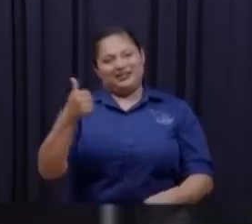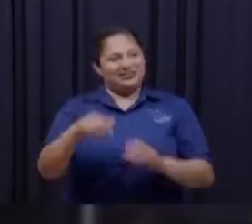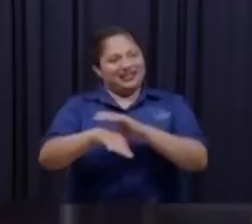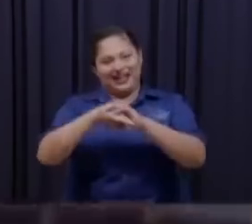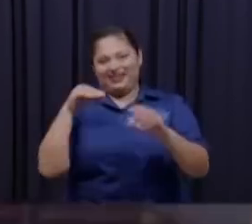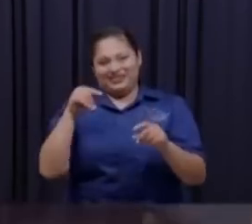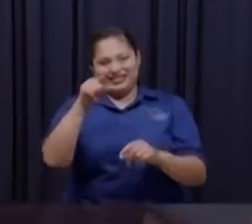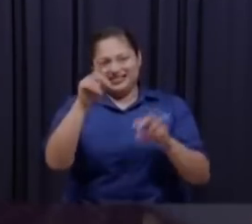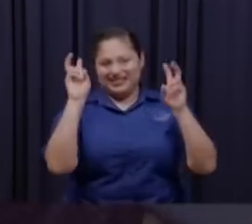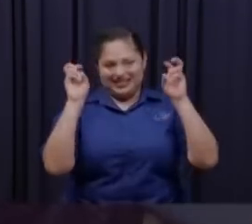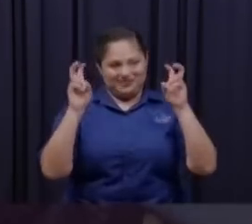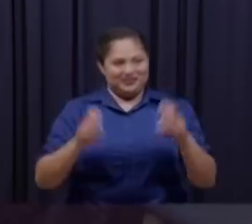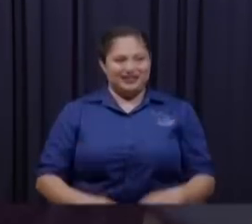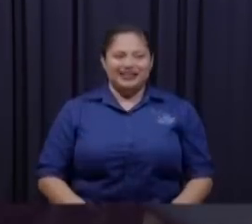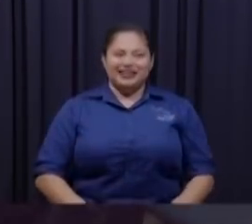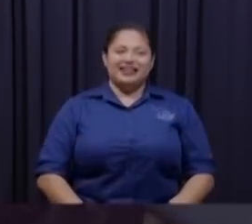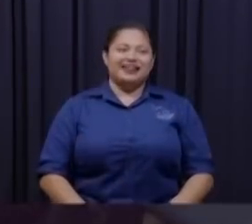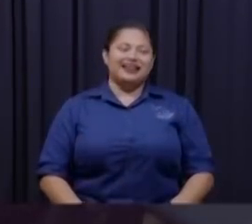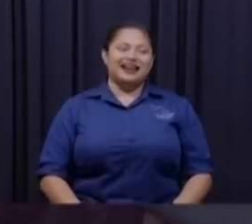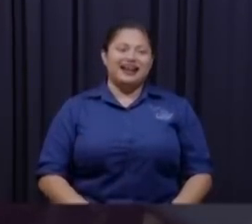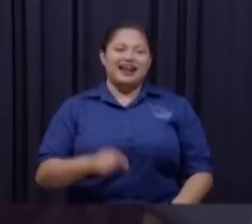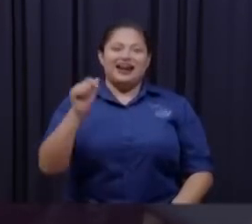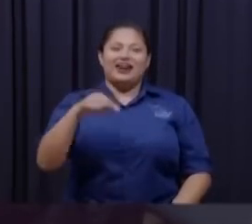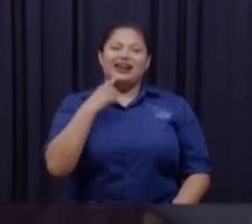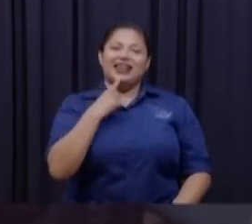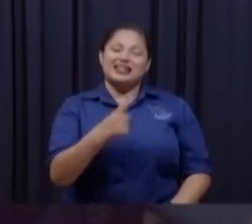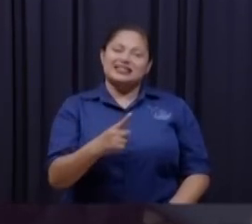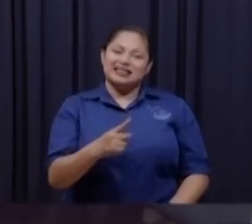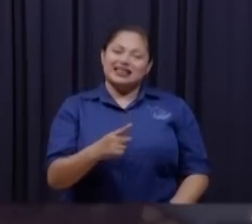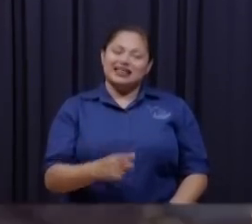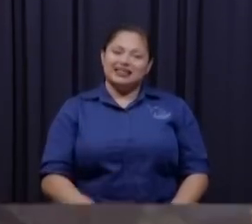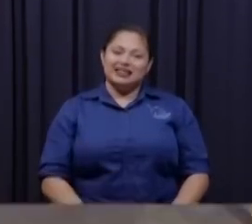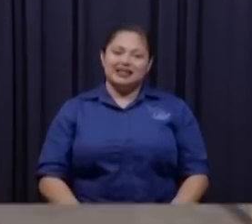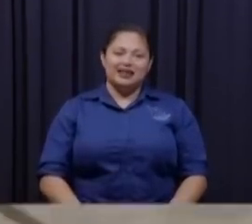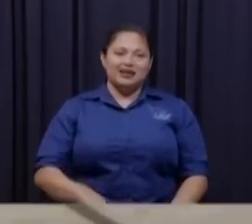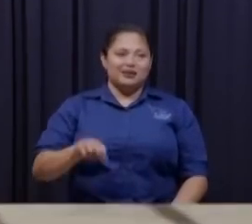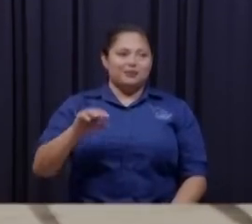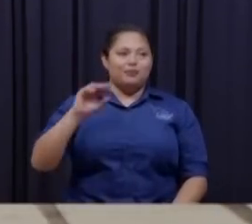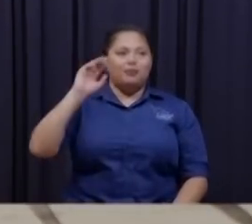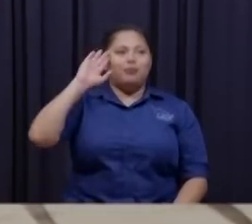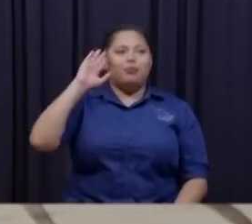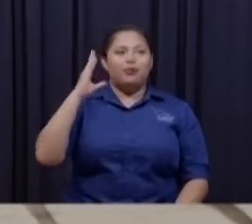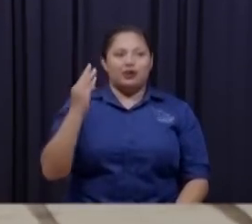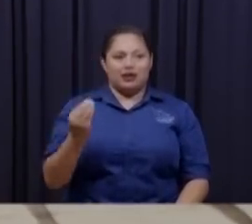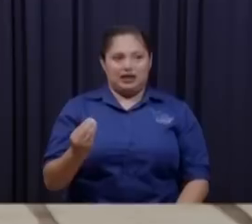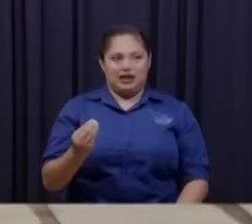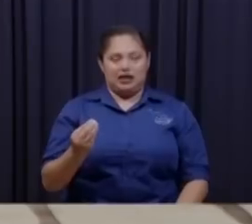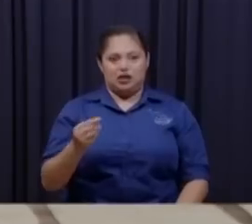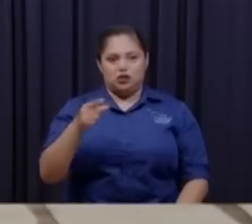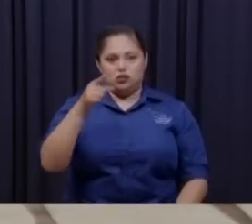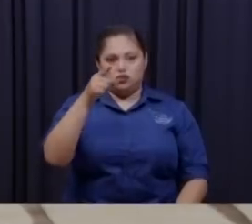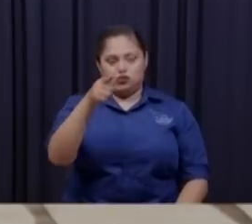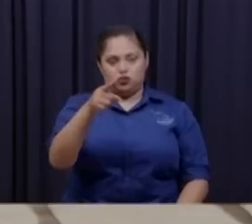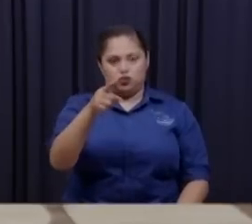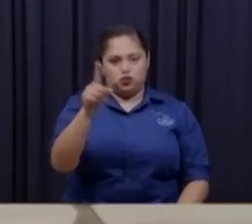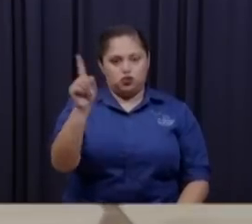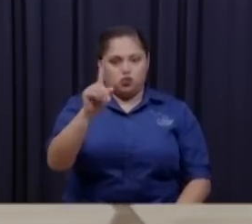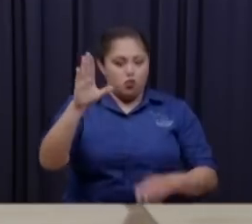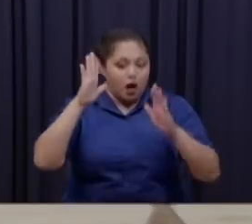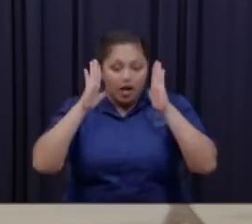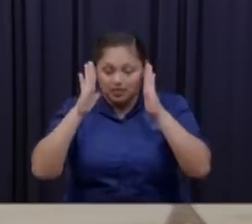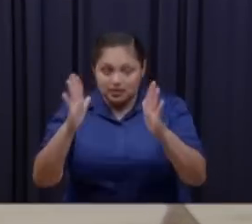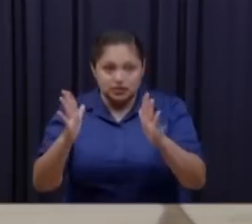temática. Entonces ahora lo que le estoy diciendo es que le dicen: porque desatendiste la voz que yo te